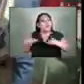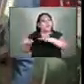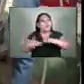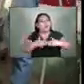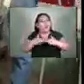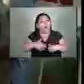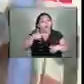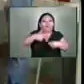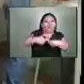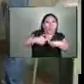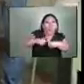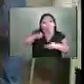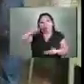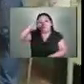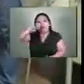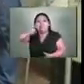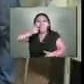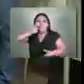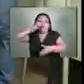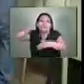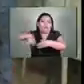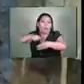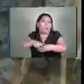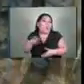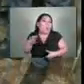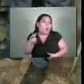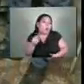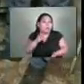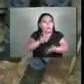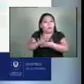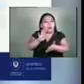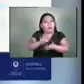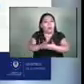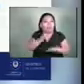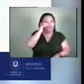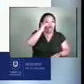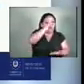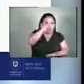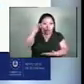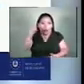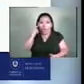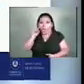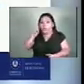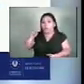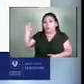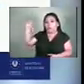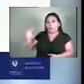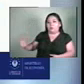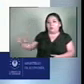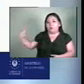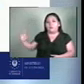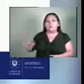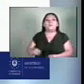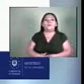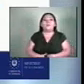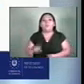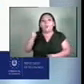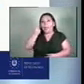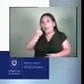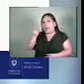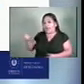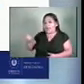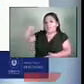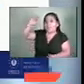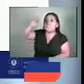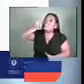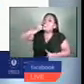de precios del gas. Los precios serían los siguientes que van a aparecer en este momento en sus pantallas. Ahí los tenemos